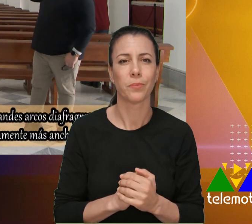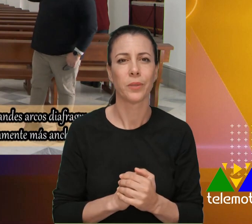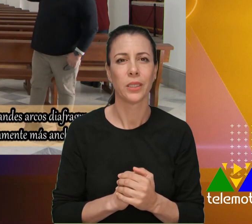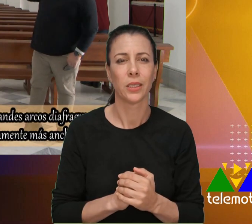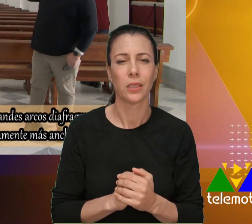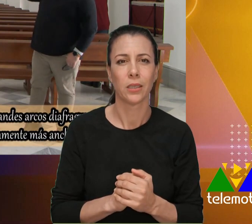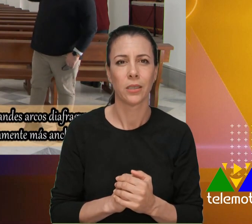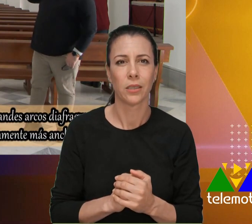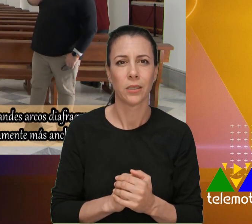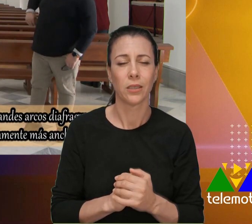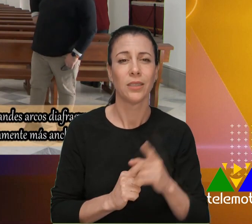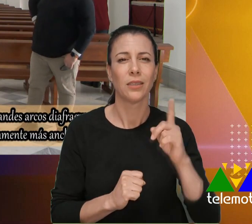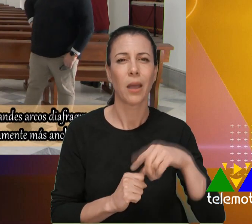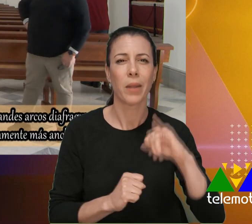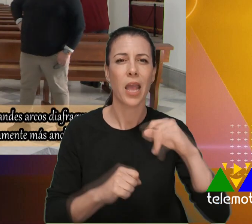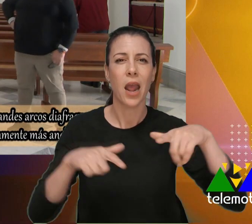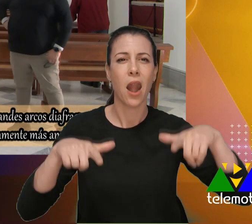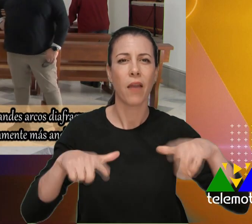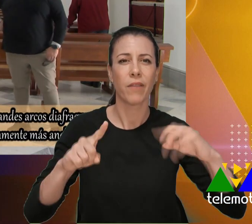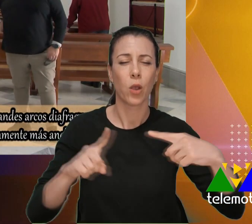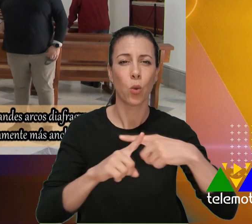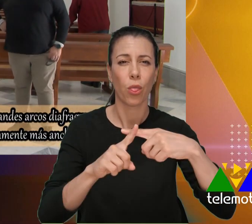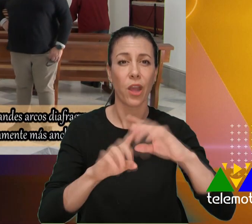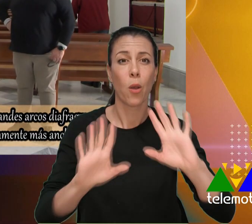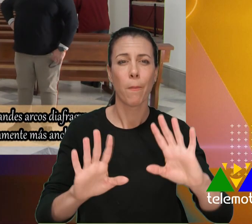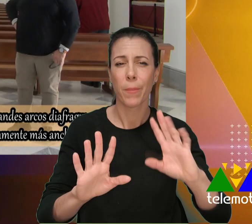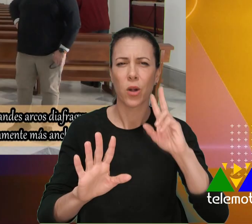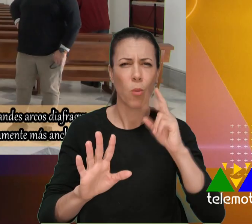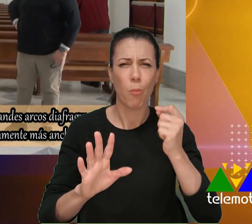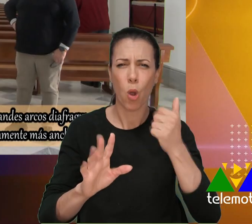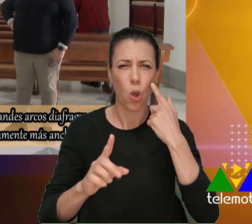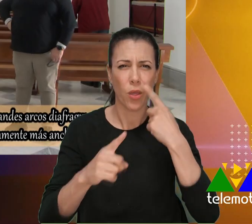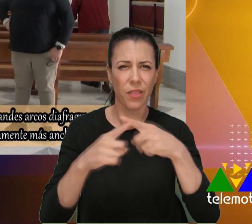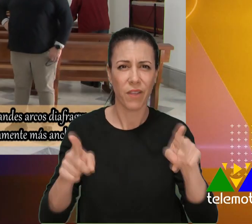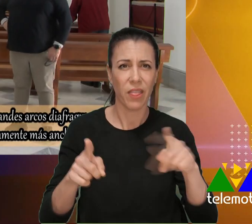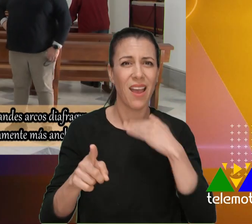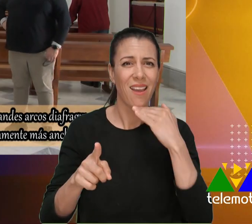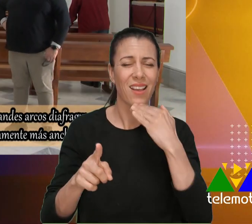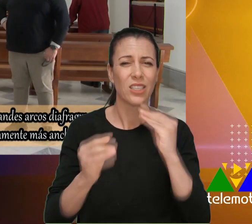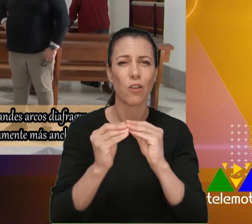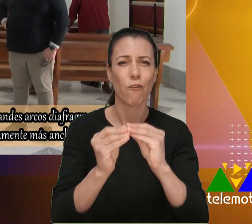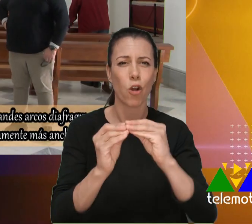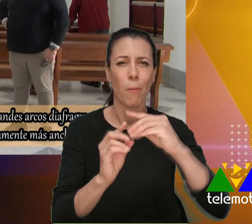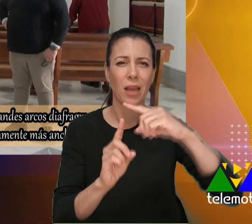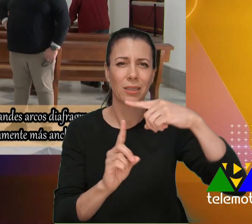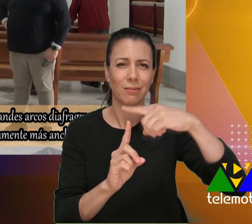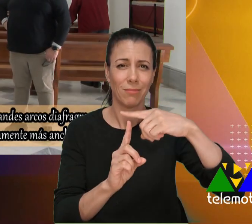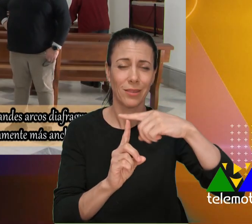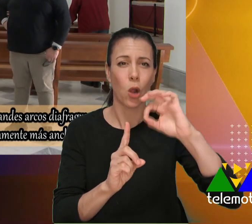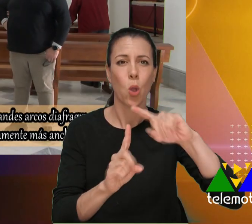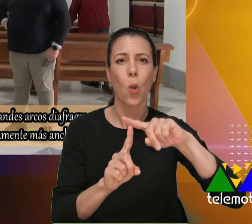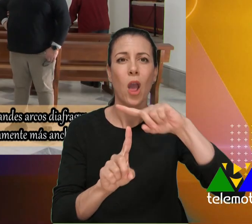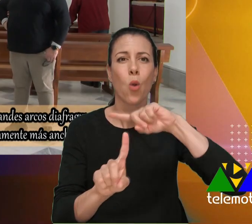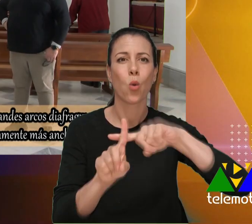la nave de crucero, es un poco, pero está muy poco diferenciada, casi en forma de T, más que en forma de cruz latina, ¿no?